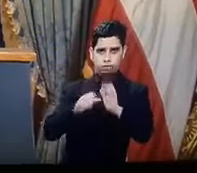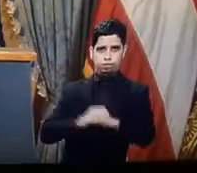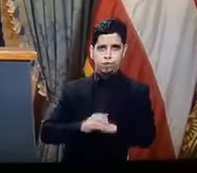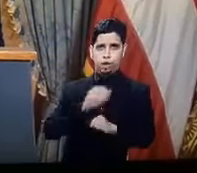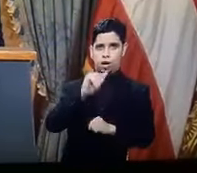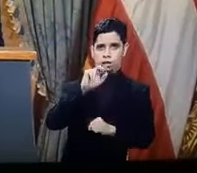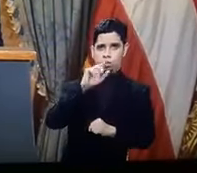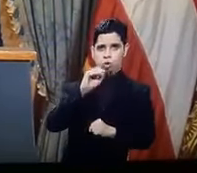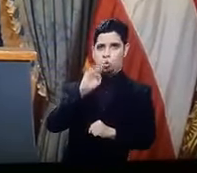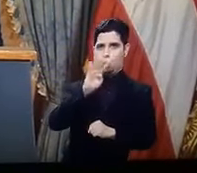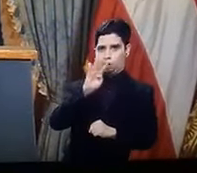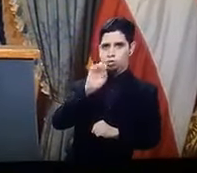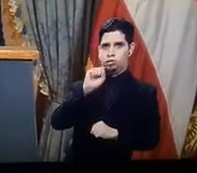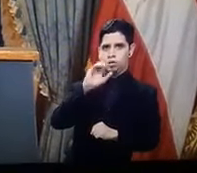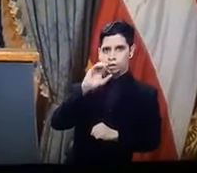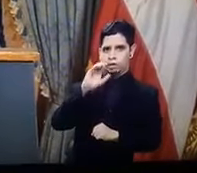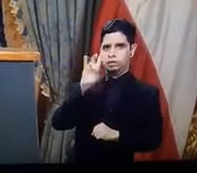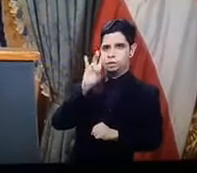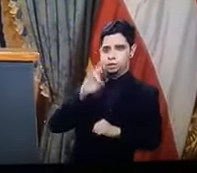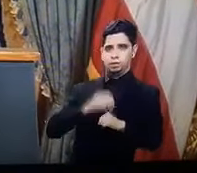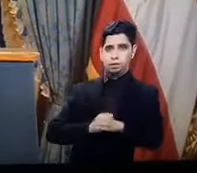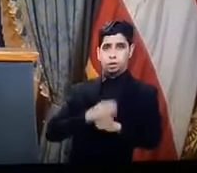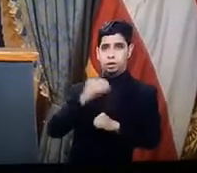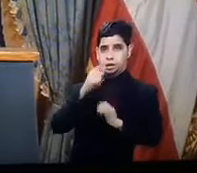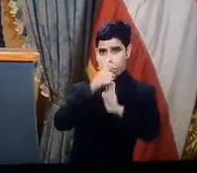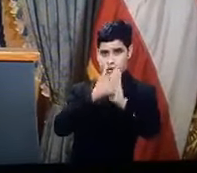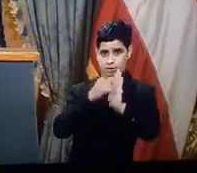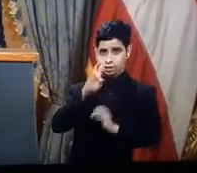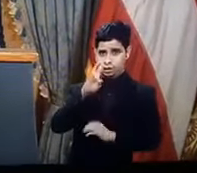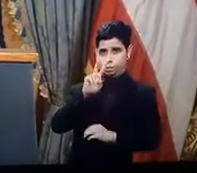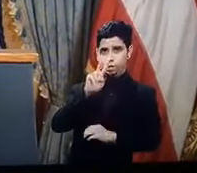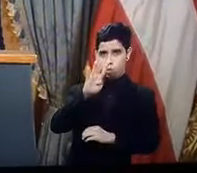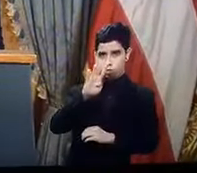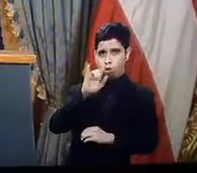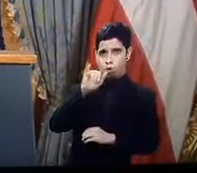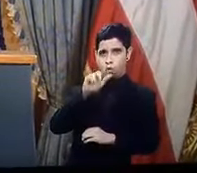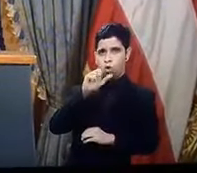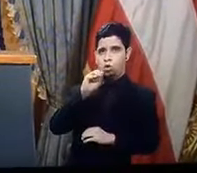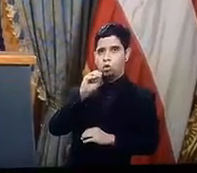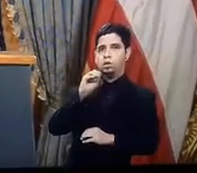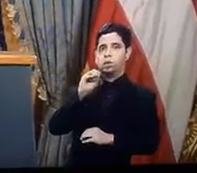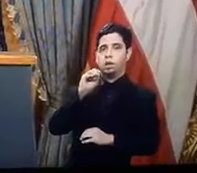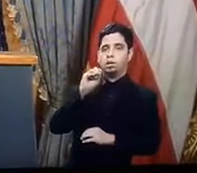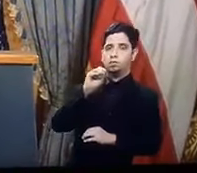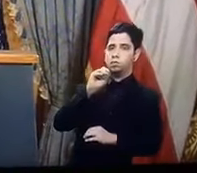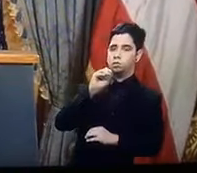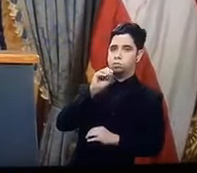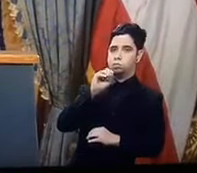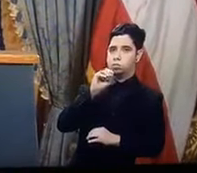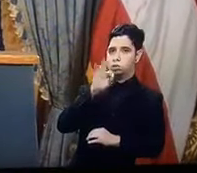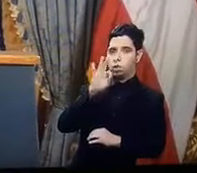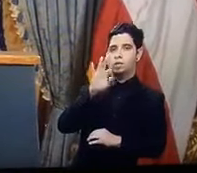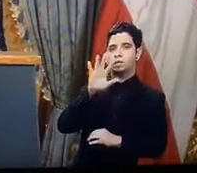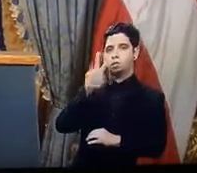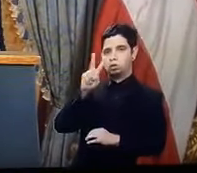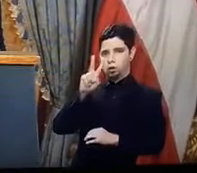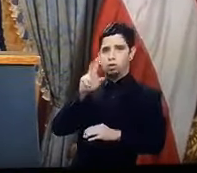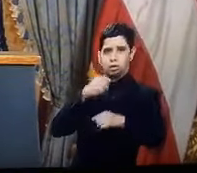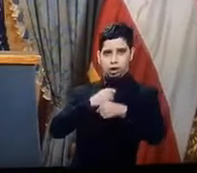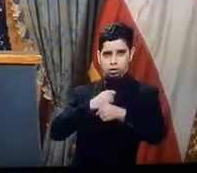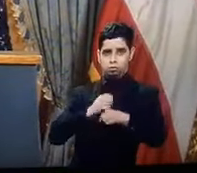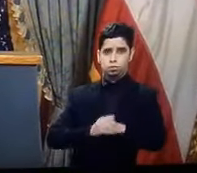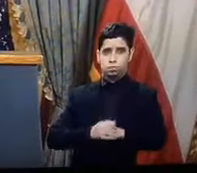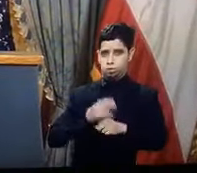sección 7, y la ley número 7 del 24 de julio de 1952, según enmendada,